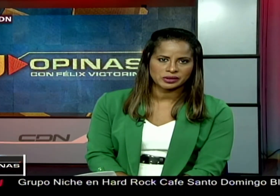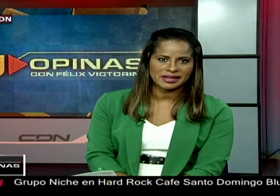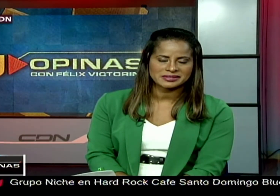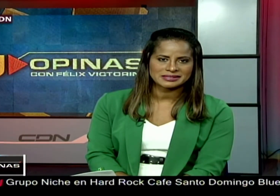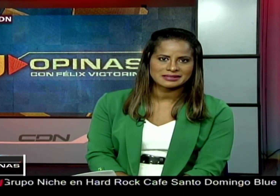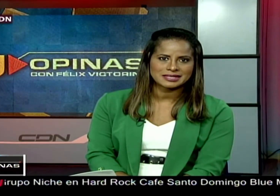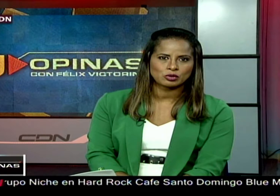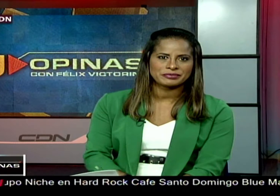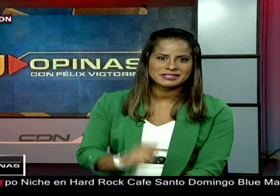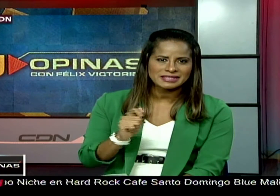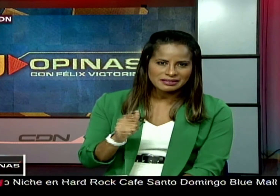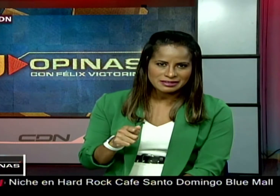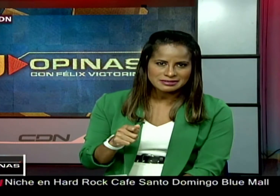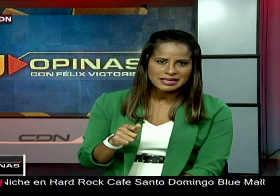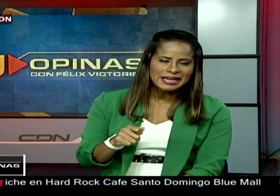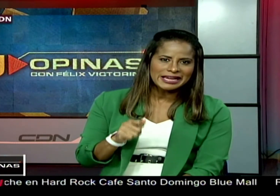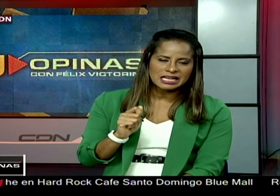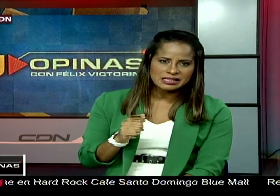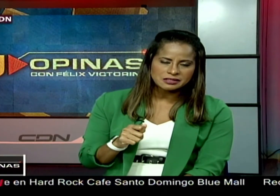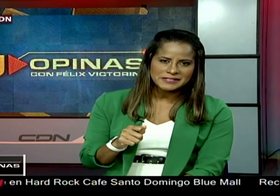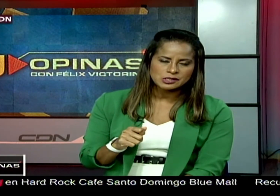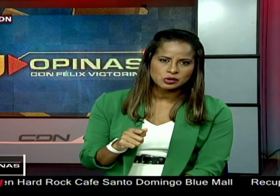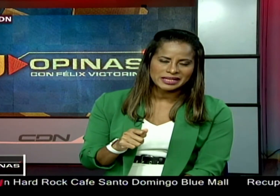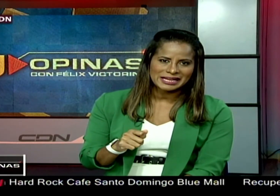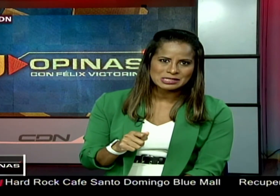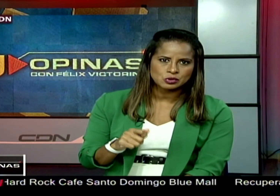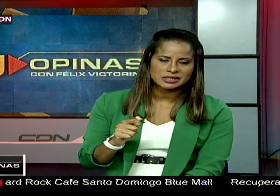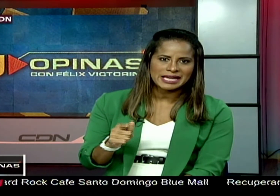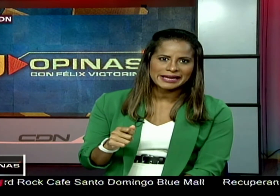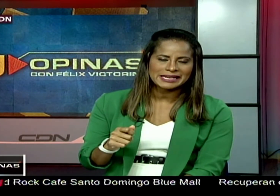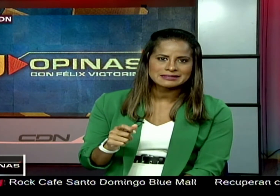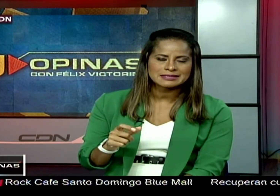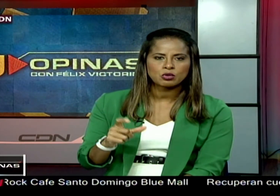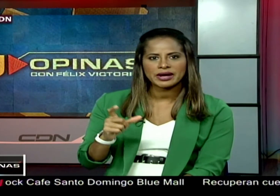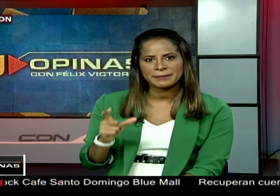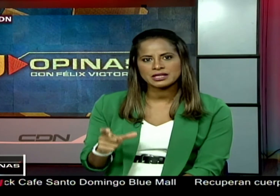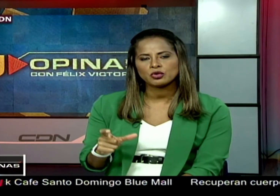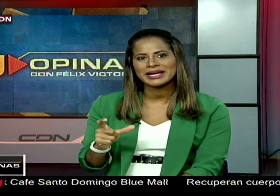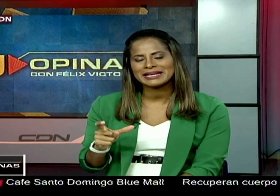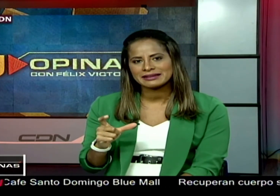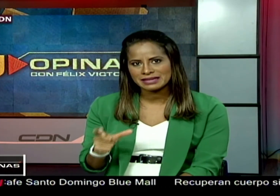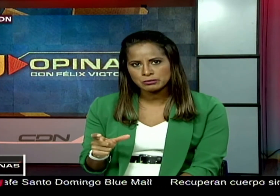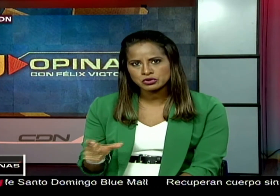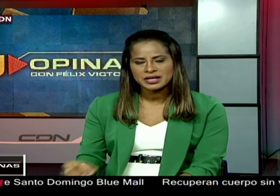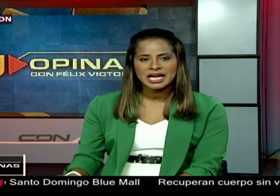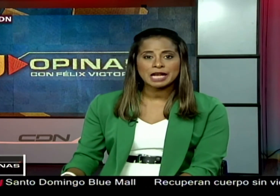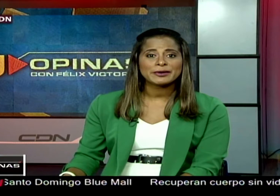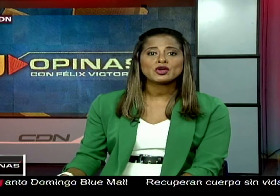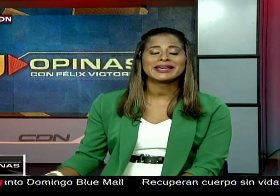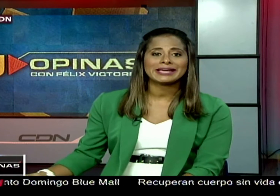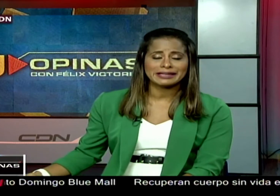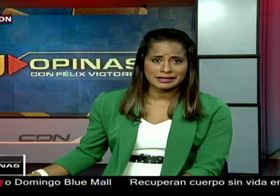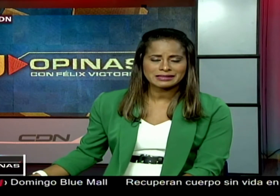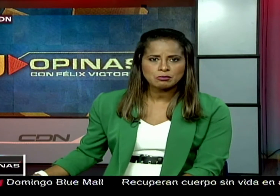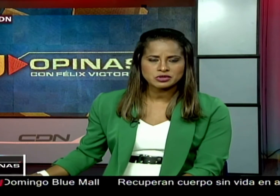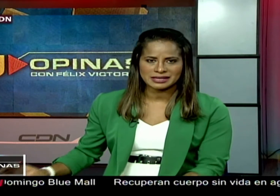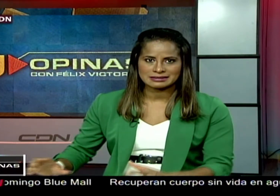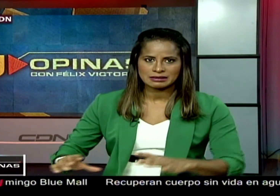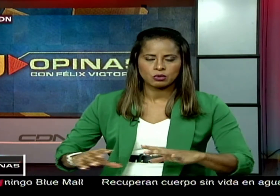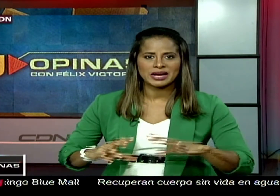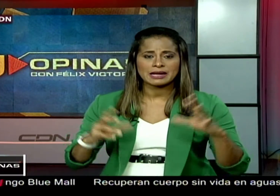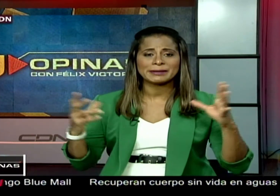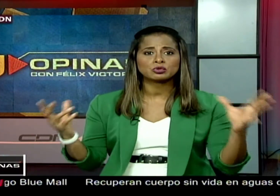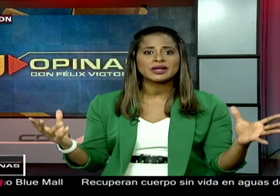las autoridades están siendo eficientes en la identificación de casos y ágiles según el periodo en el que estamos. El periodo en que estamos